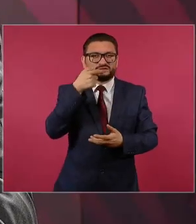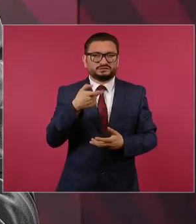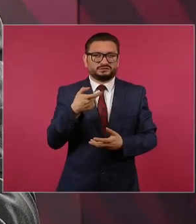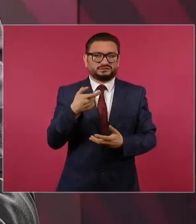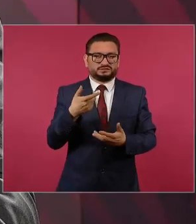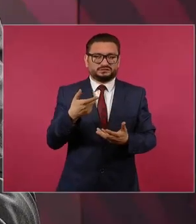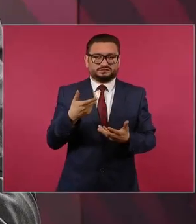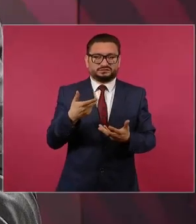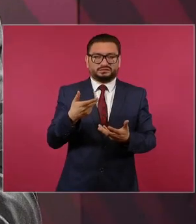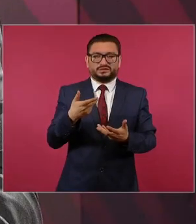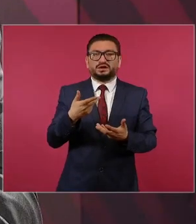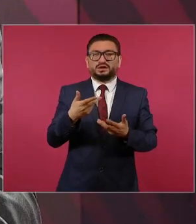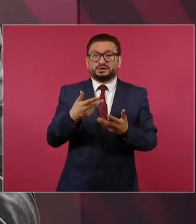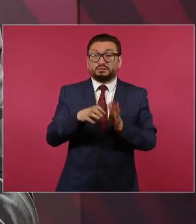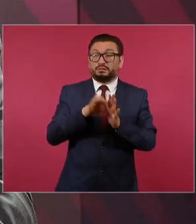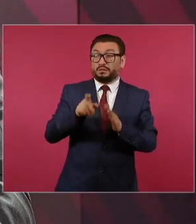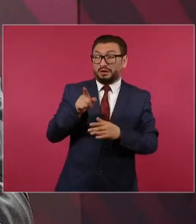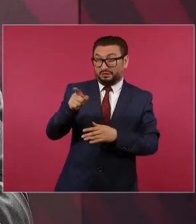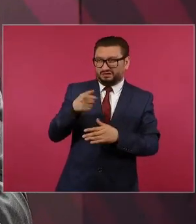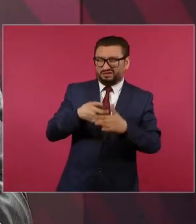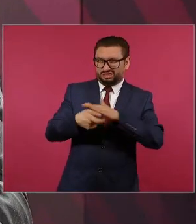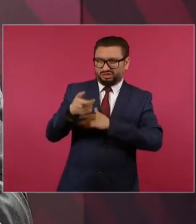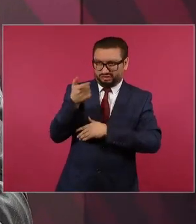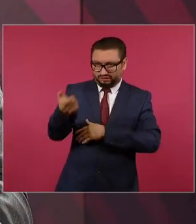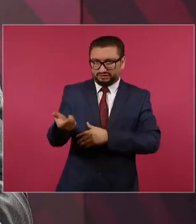A ver, ahí te va esto.